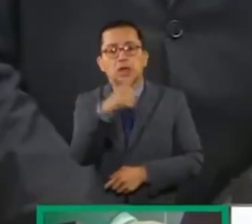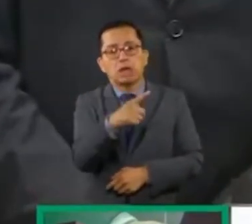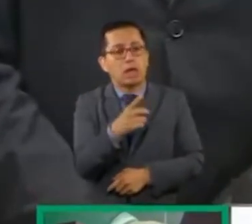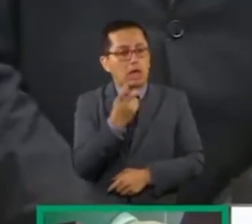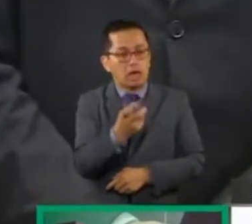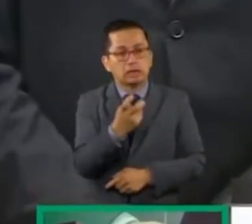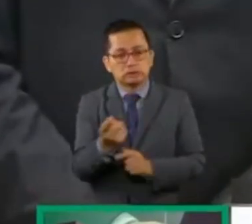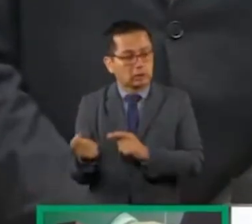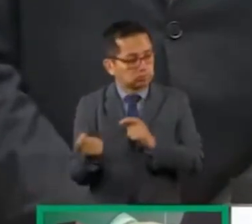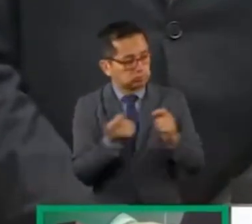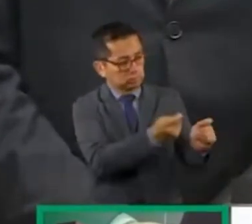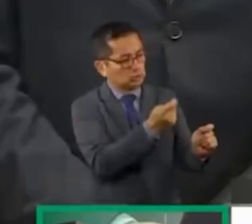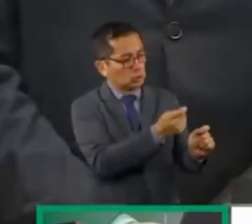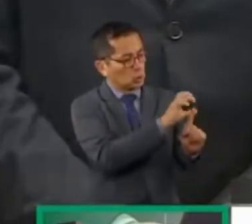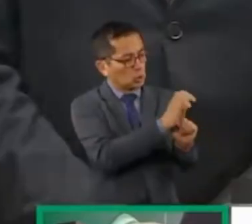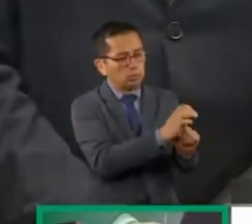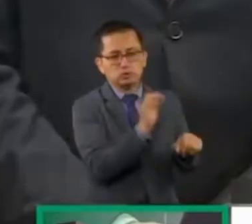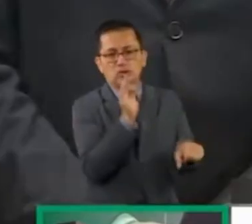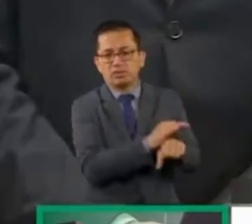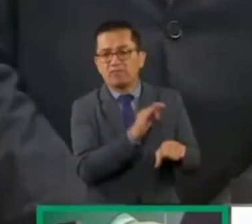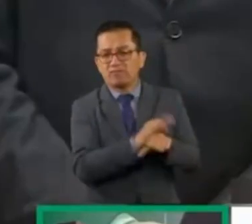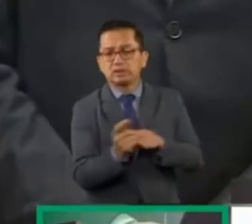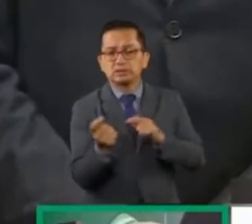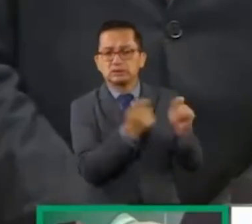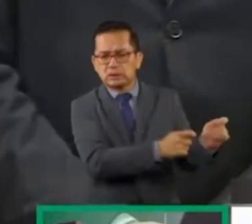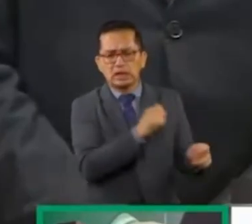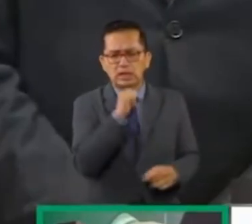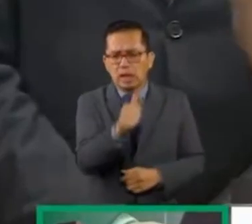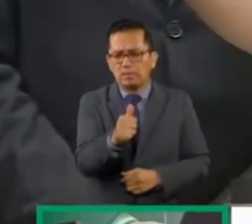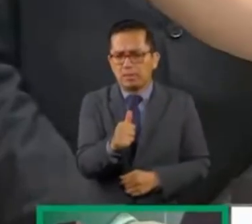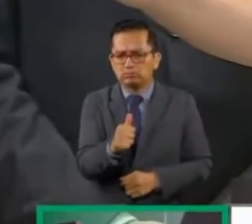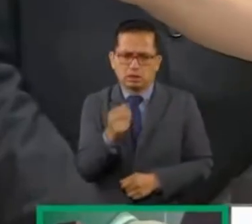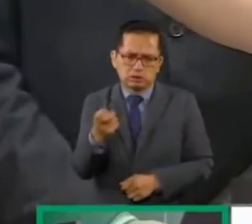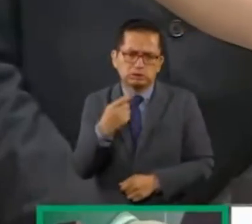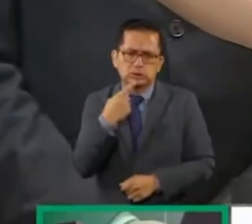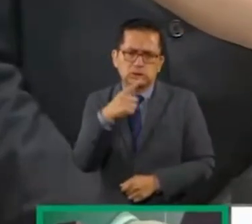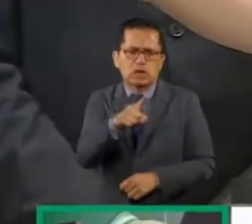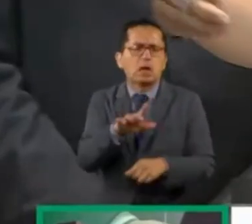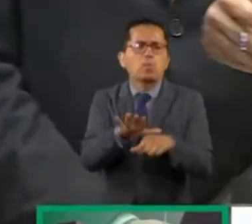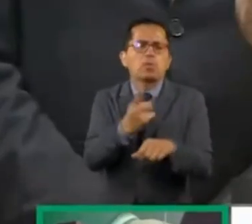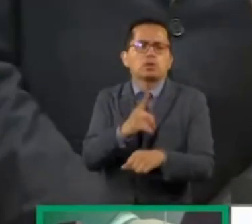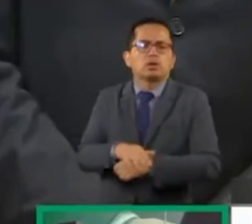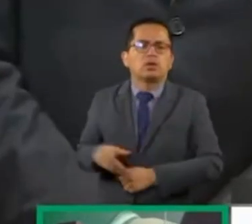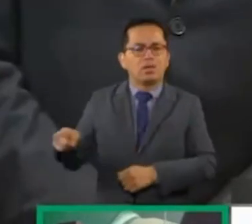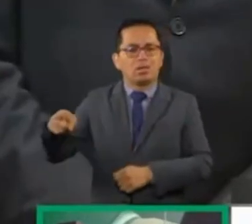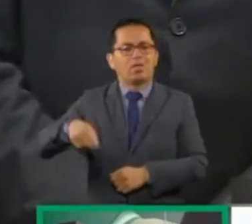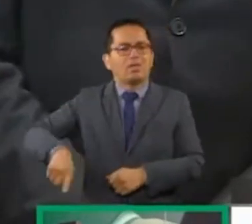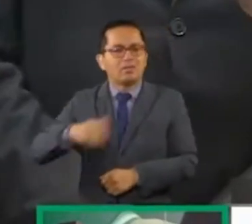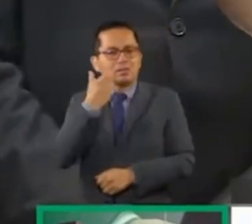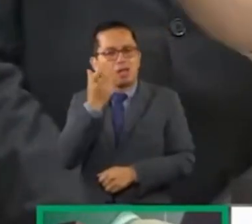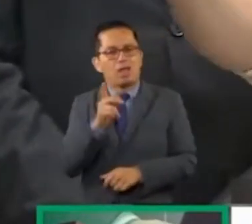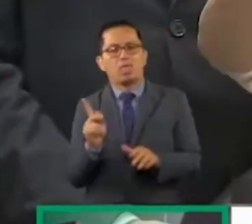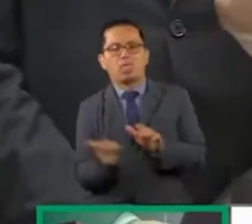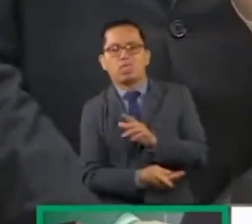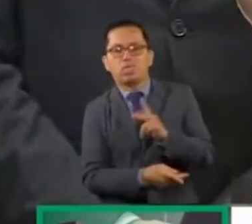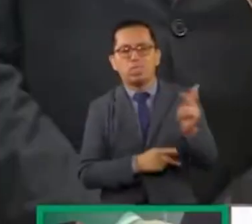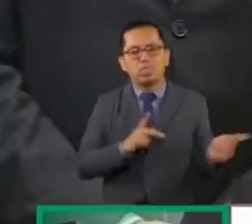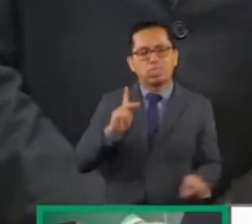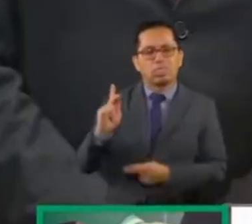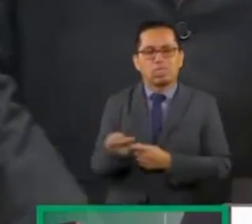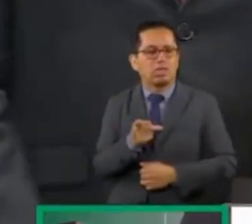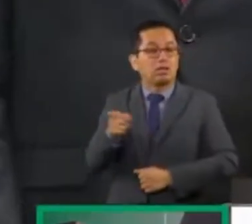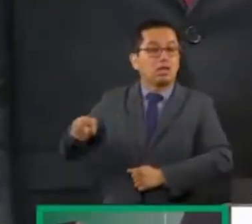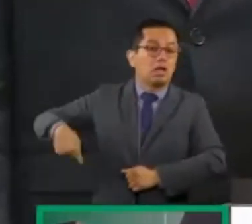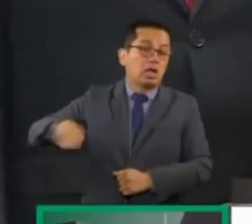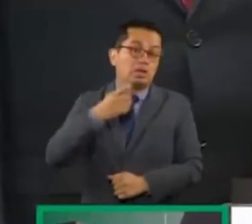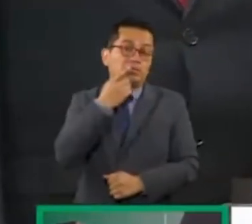defensa. Porque fíjense bien, están tratando de buscar un pretexto para decir que esto no es lo correcto o